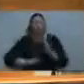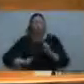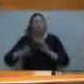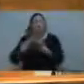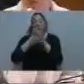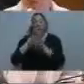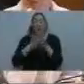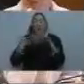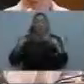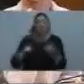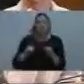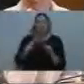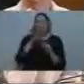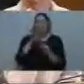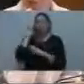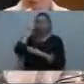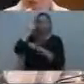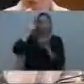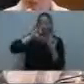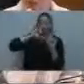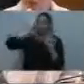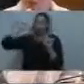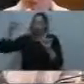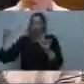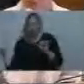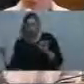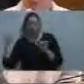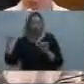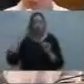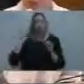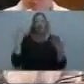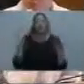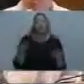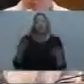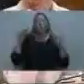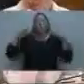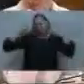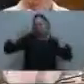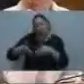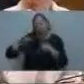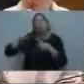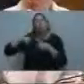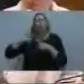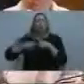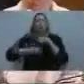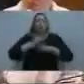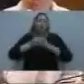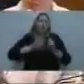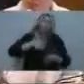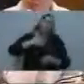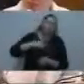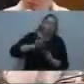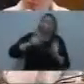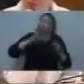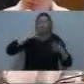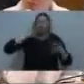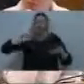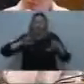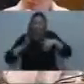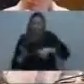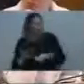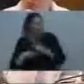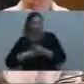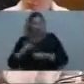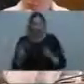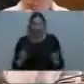porque necesitaría la sesión completa. Entonces voy a centrarme sobre todo lo que podríamos hacer y no estamos haciendo. Pero vamos a centrarnos en el Chao de